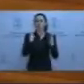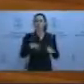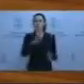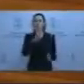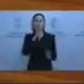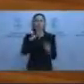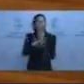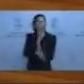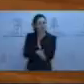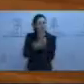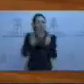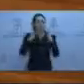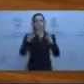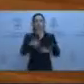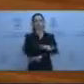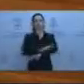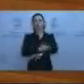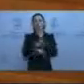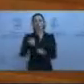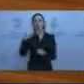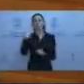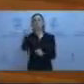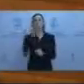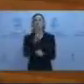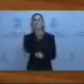del Consejo de Gobierno del pasado día 27.